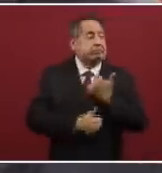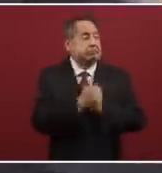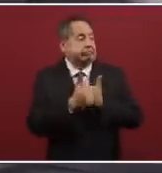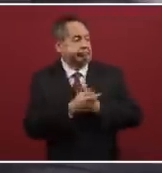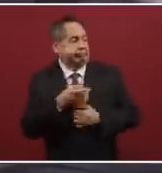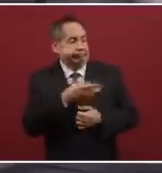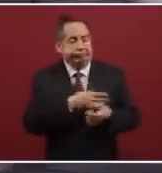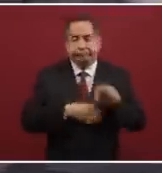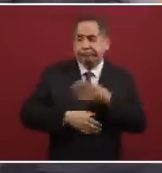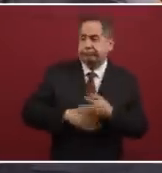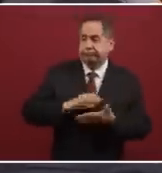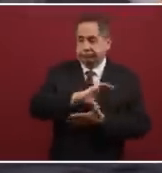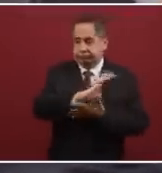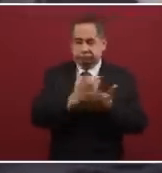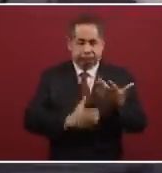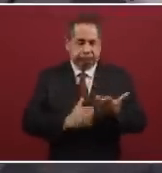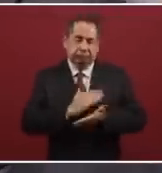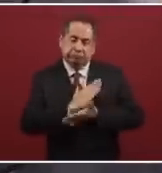el contratista,